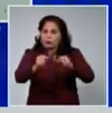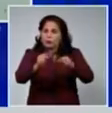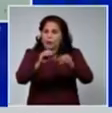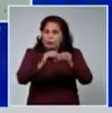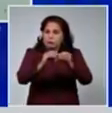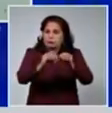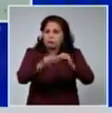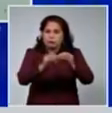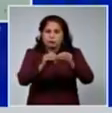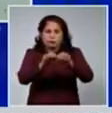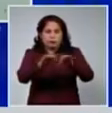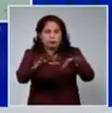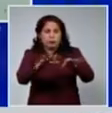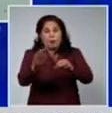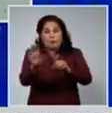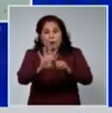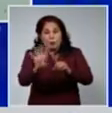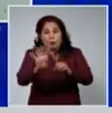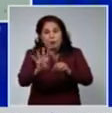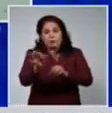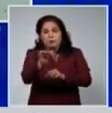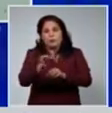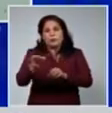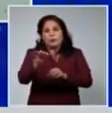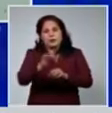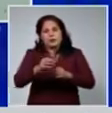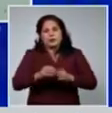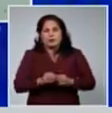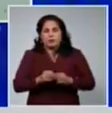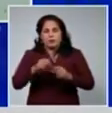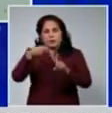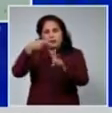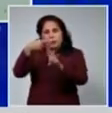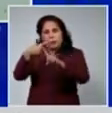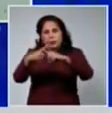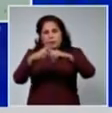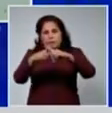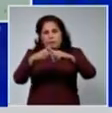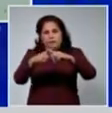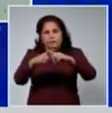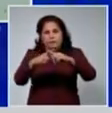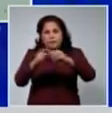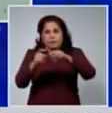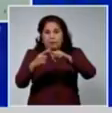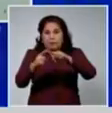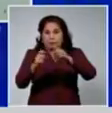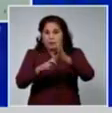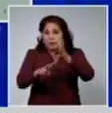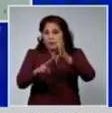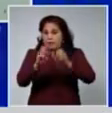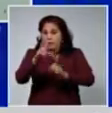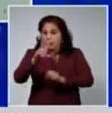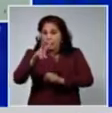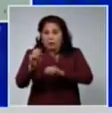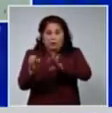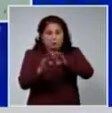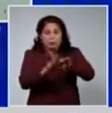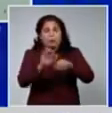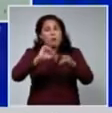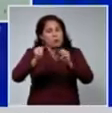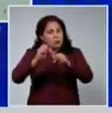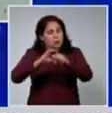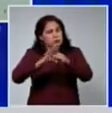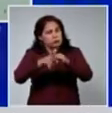y cuatro el munícipe la clara también con control de la pandemia